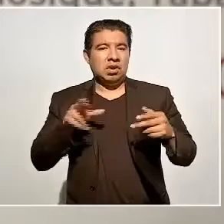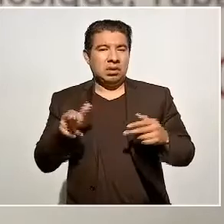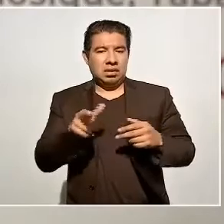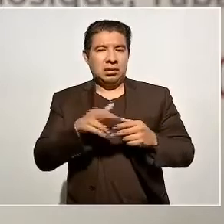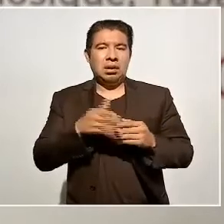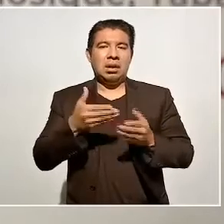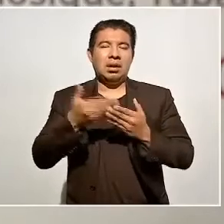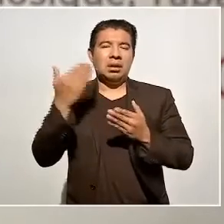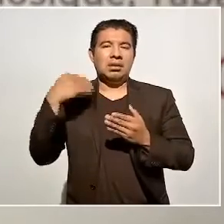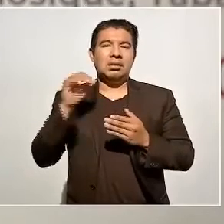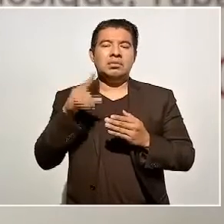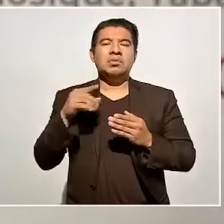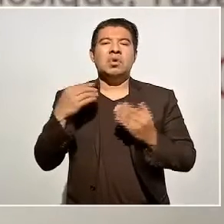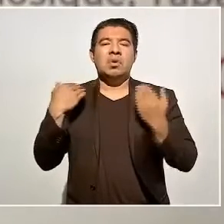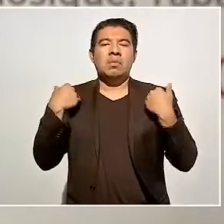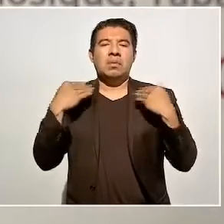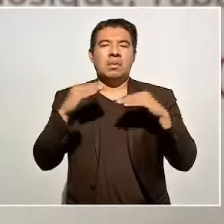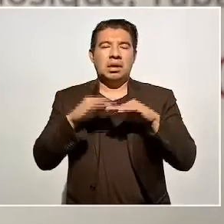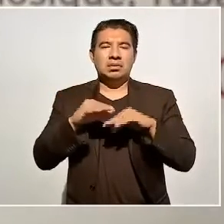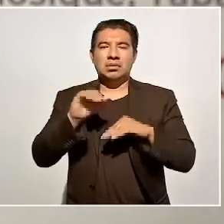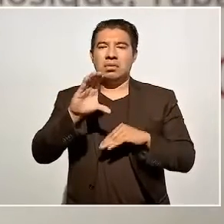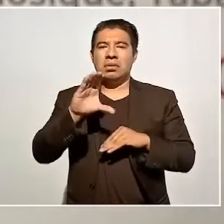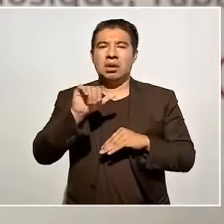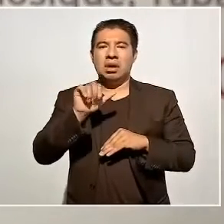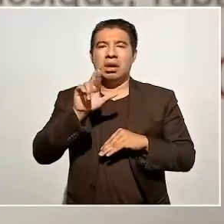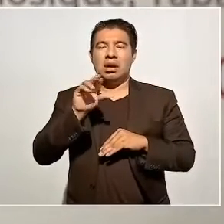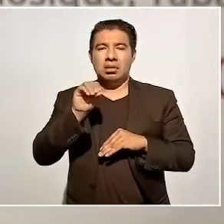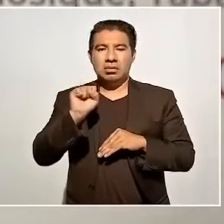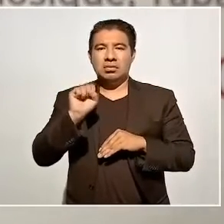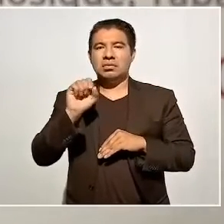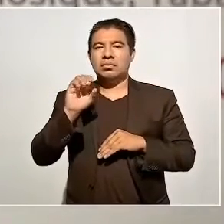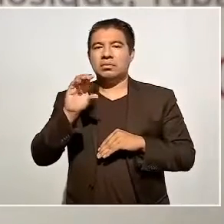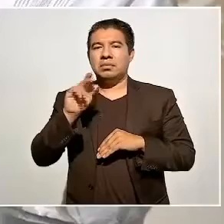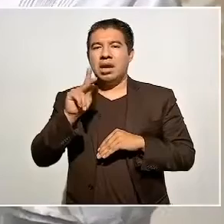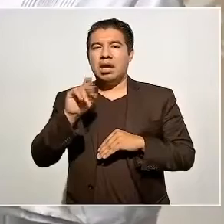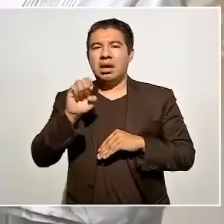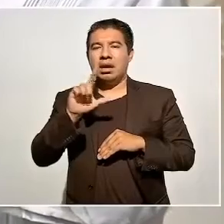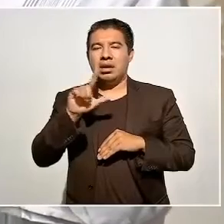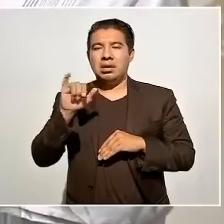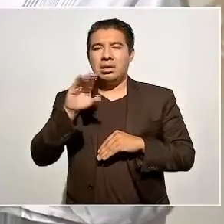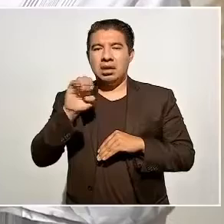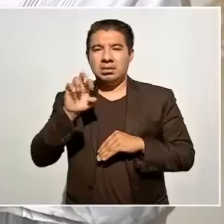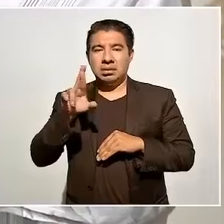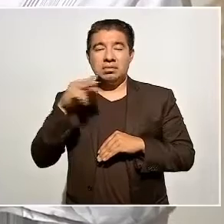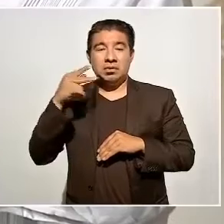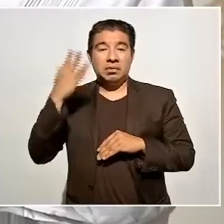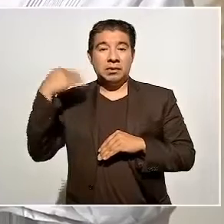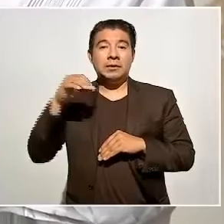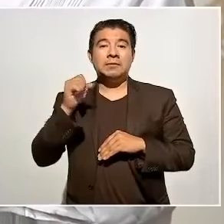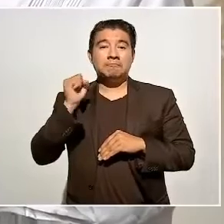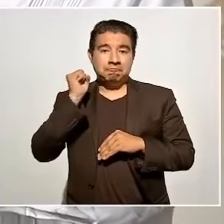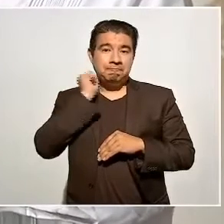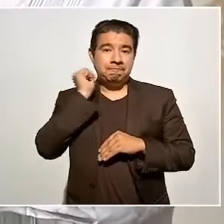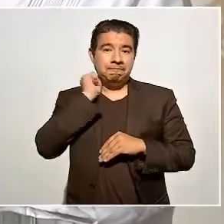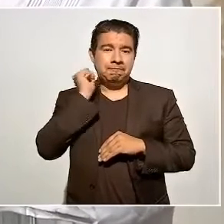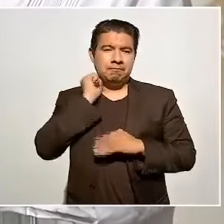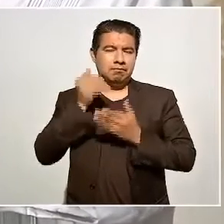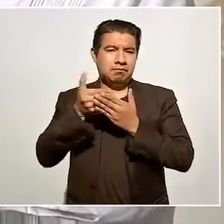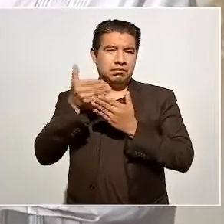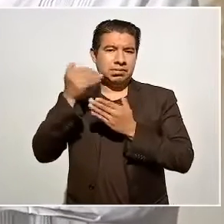del maestro Carlos Pellicer, que fue candidato y senador de la